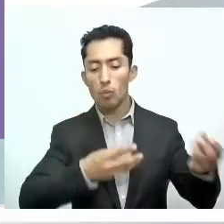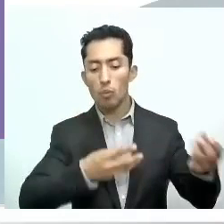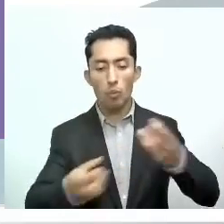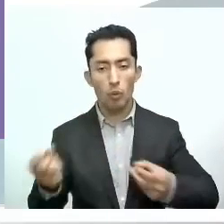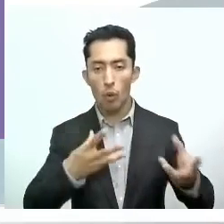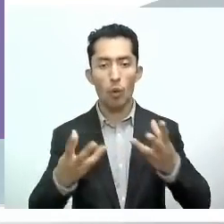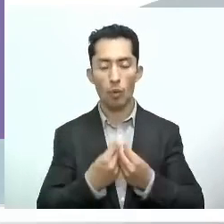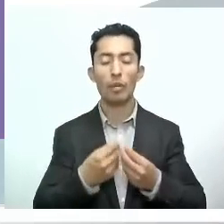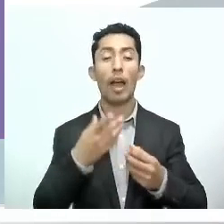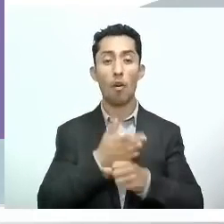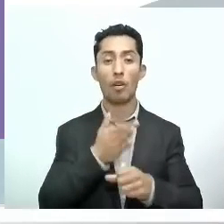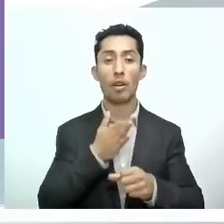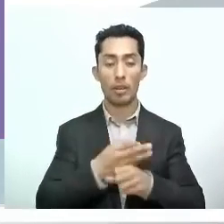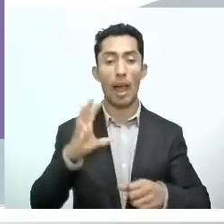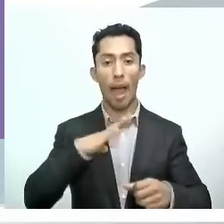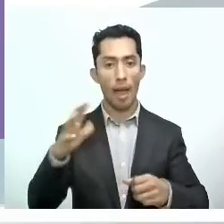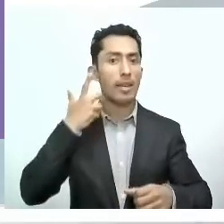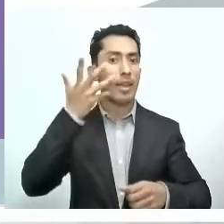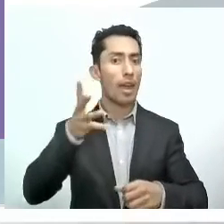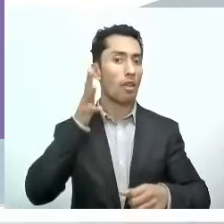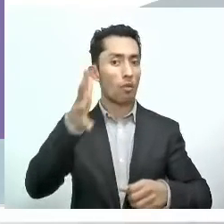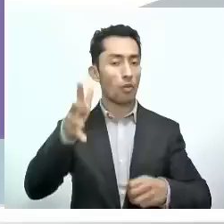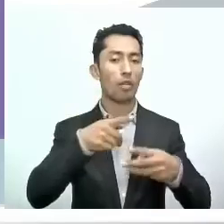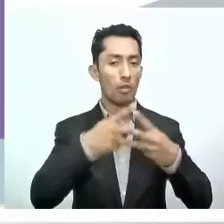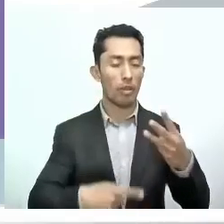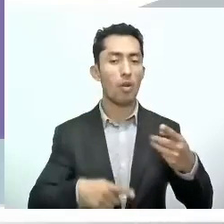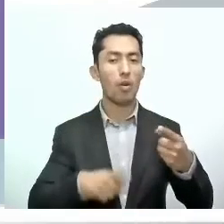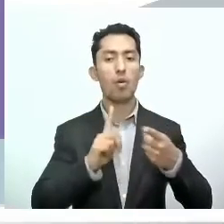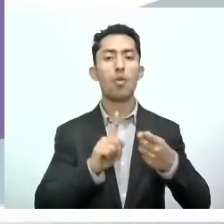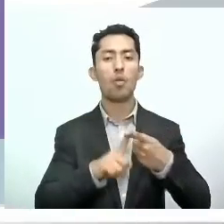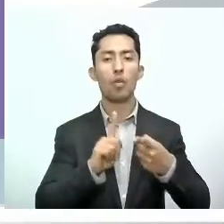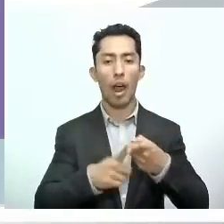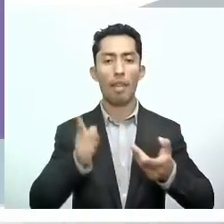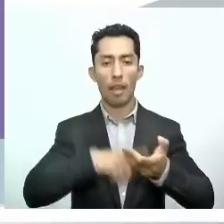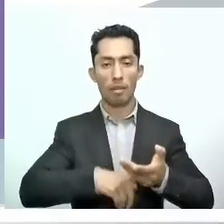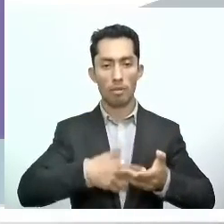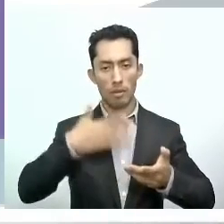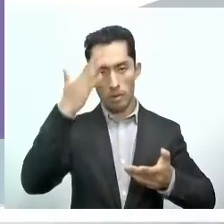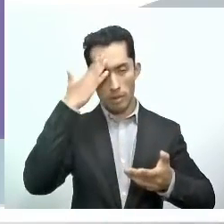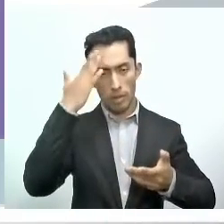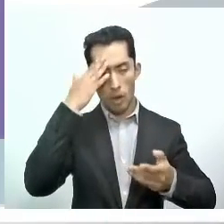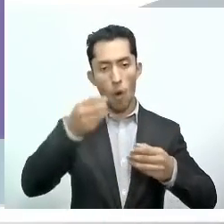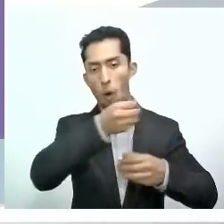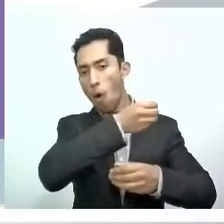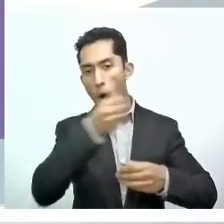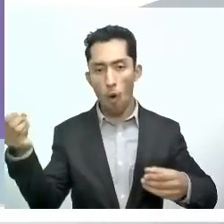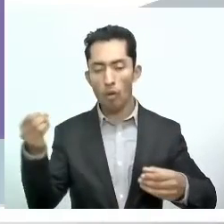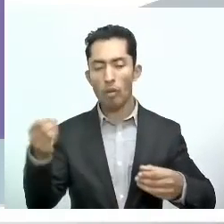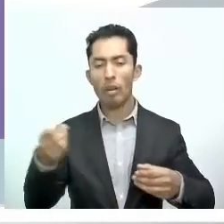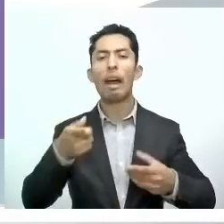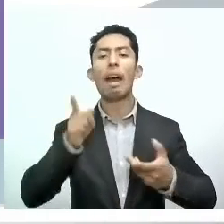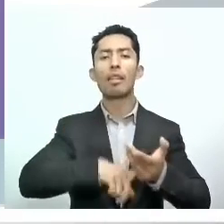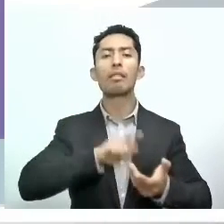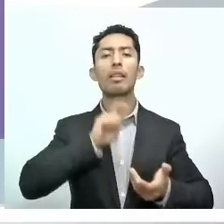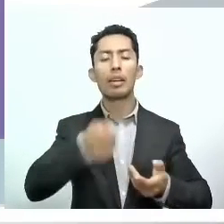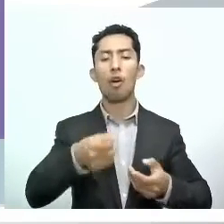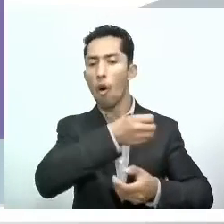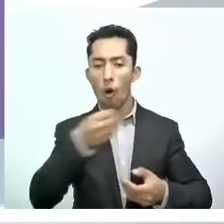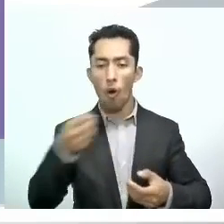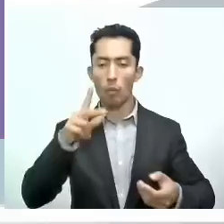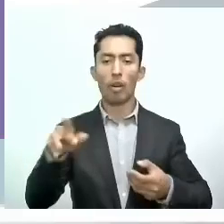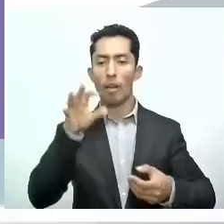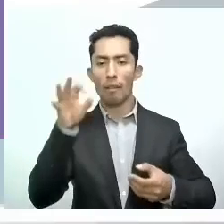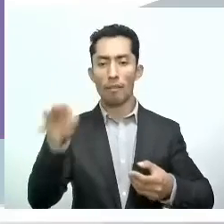ahora vemos 3 dimensiones. Una dimensión estructural. Cómo están conformados los poderes